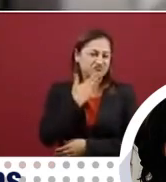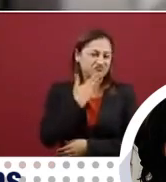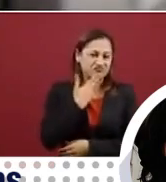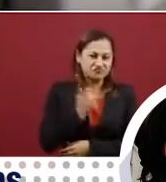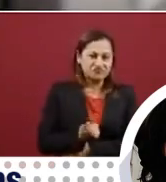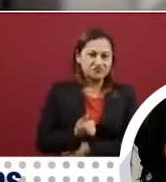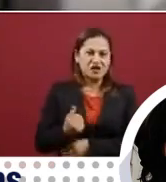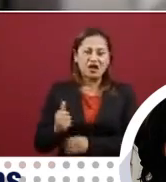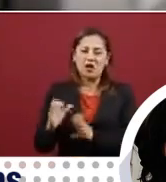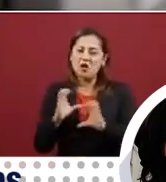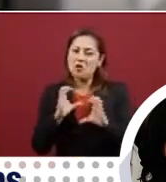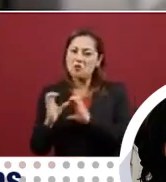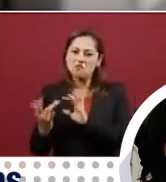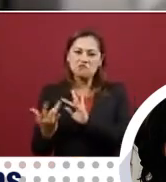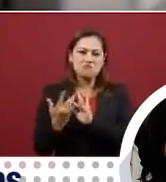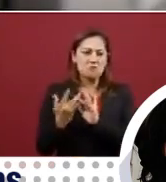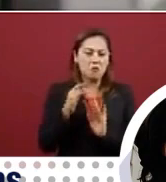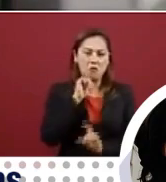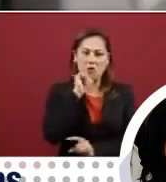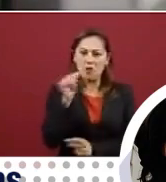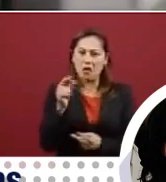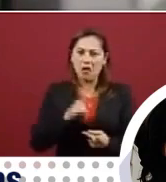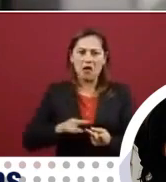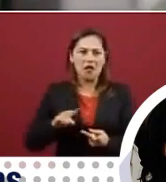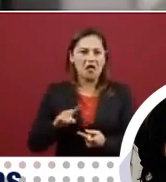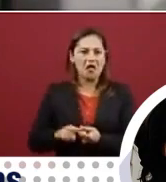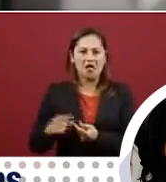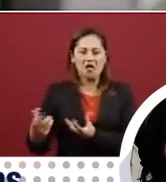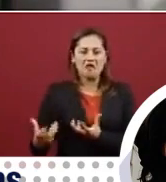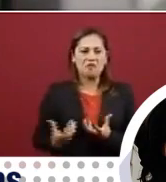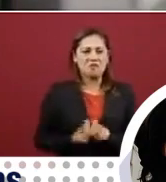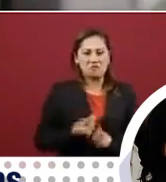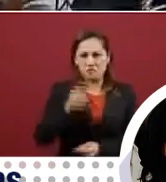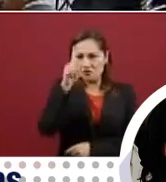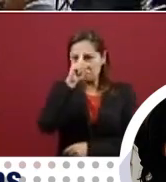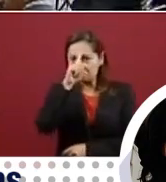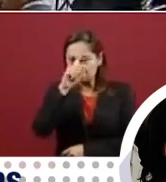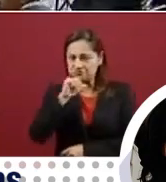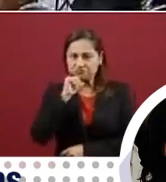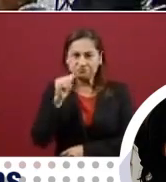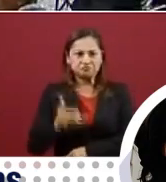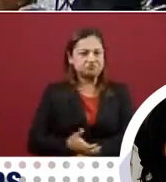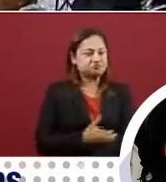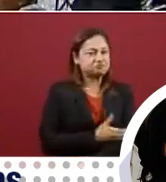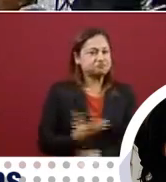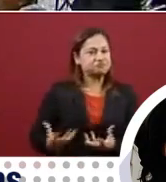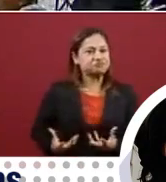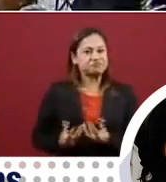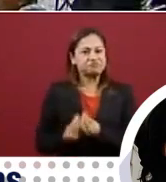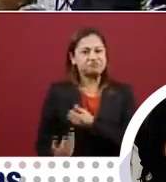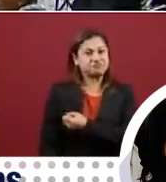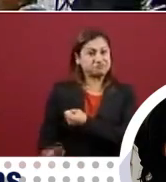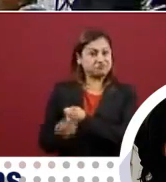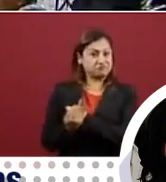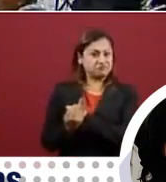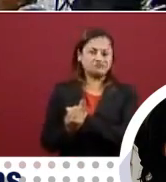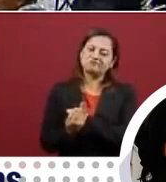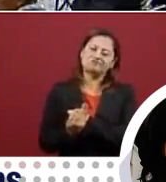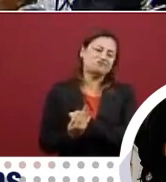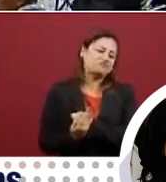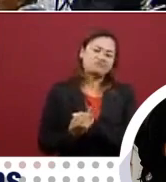Estado y pues definitivamente ellos no están capacitados ni tienen las posibilidades de garantizar la seguridad de las y los